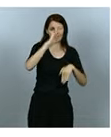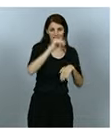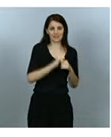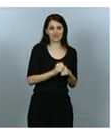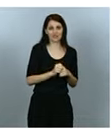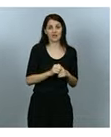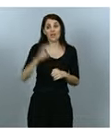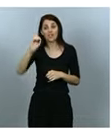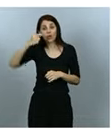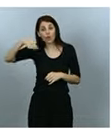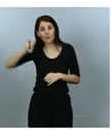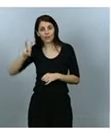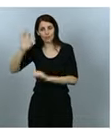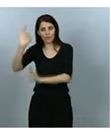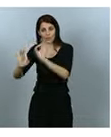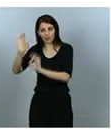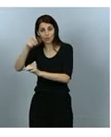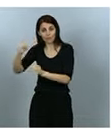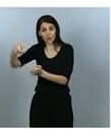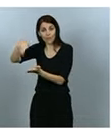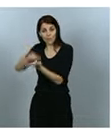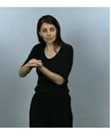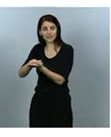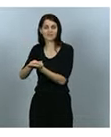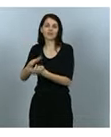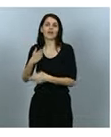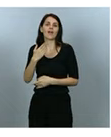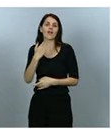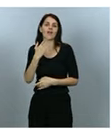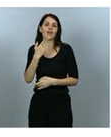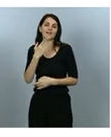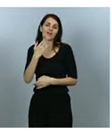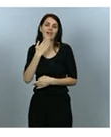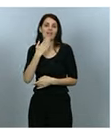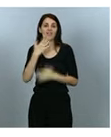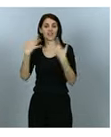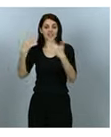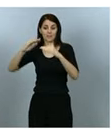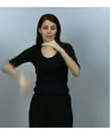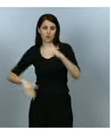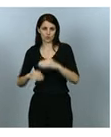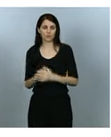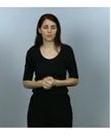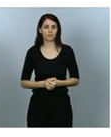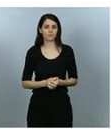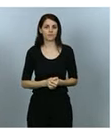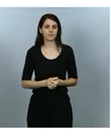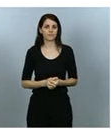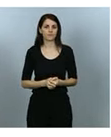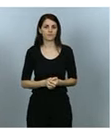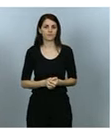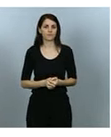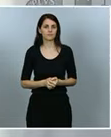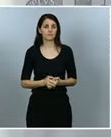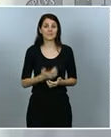0,2% de letalidad en personas o en niños menores de 10 años. Si utilizáramos el total de los